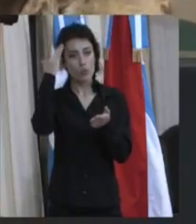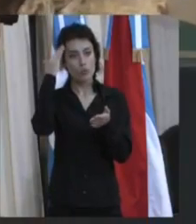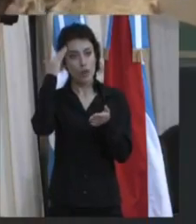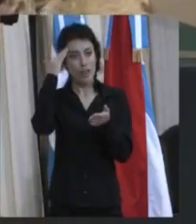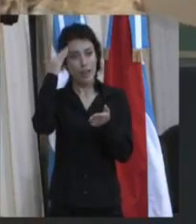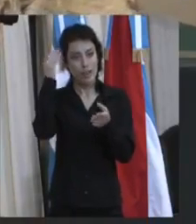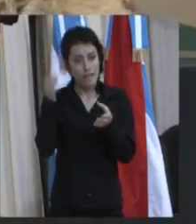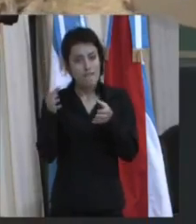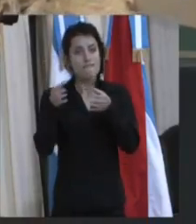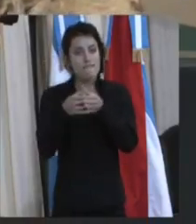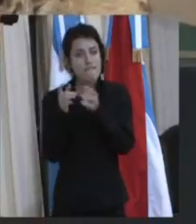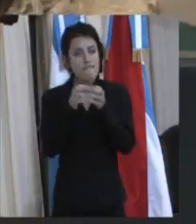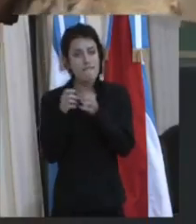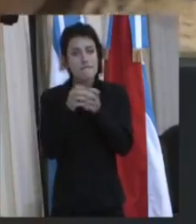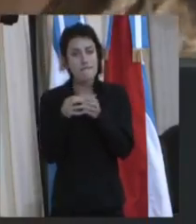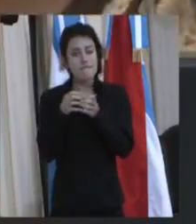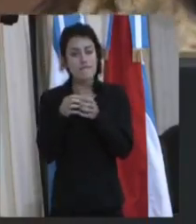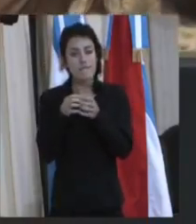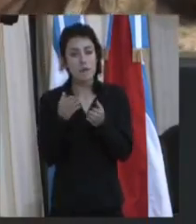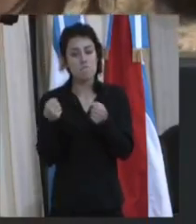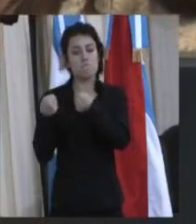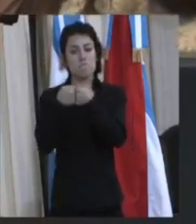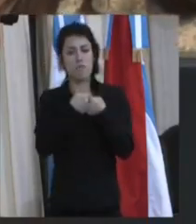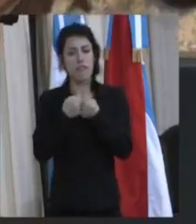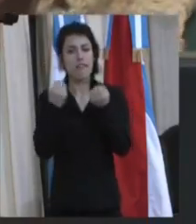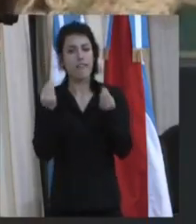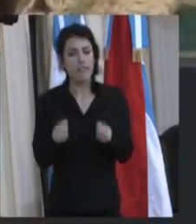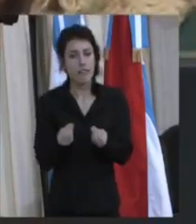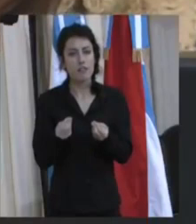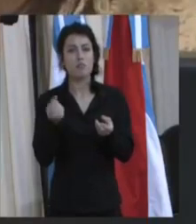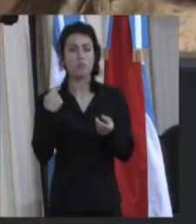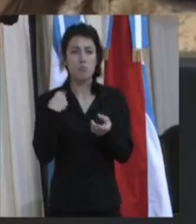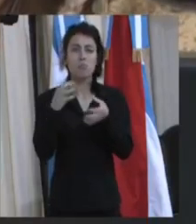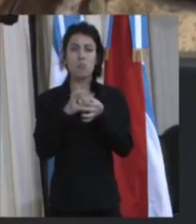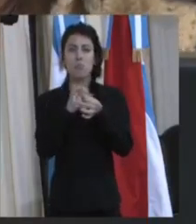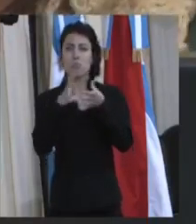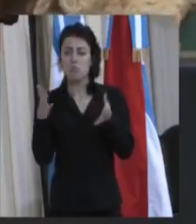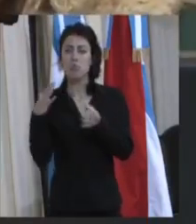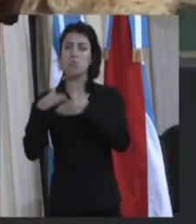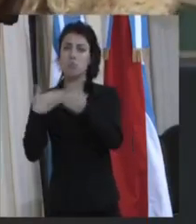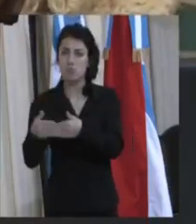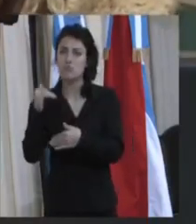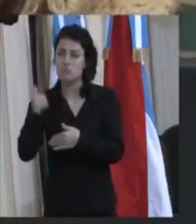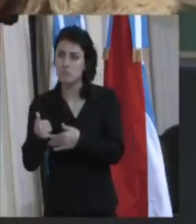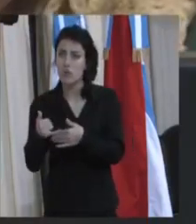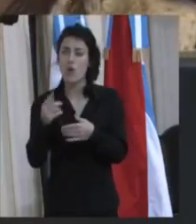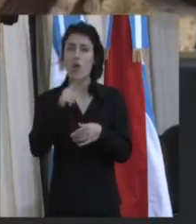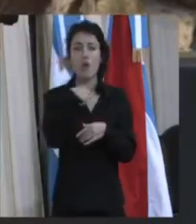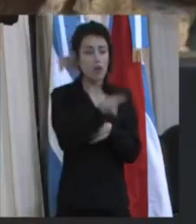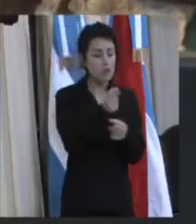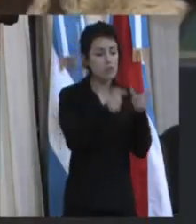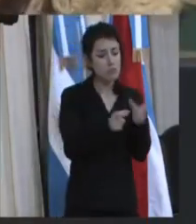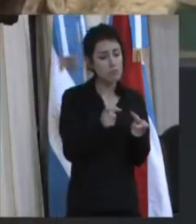suerte de pacto pluralista que dicen, bueno, uno es más demócrata progresista, otro es más